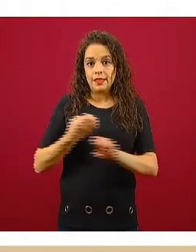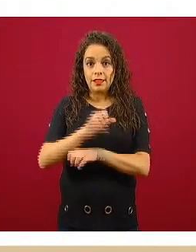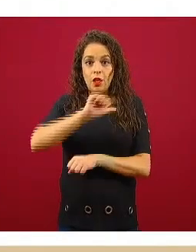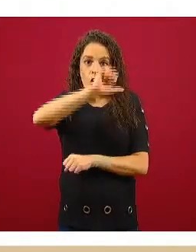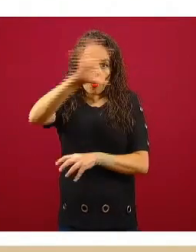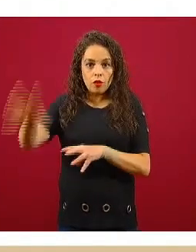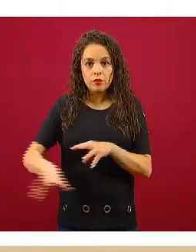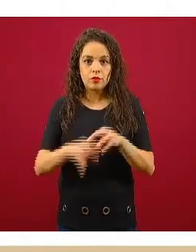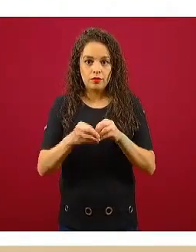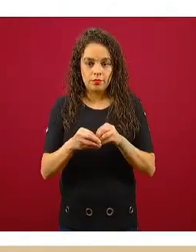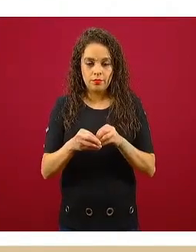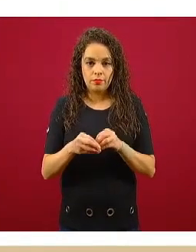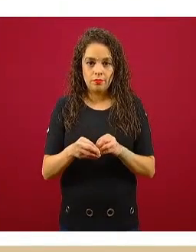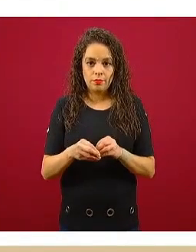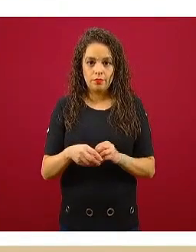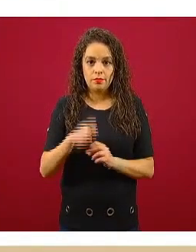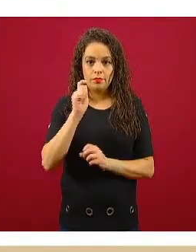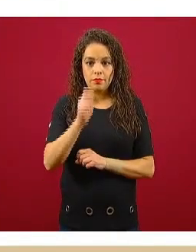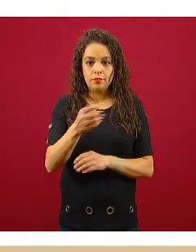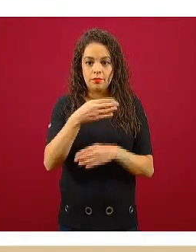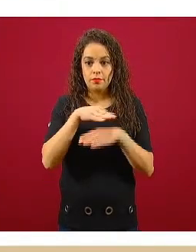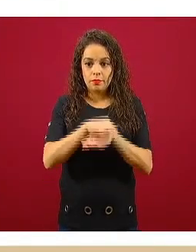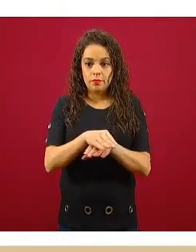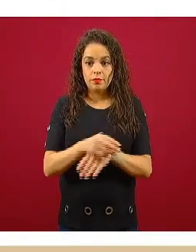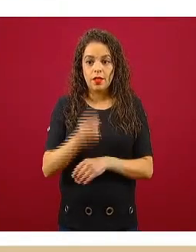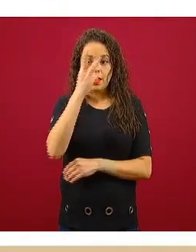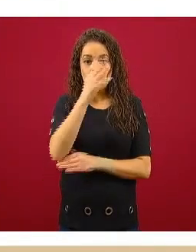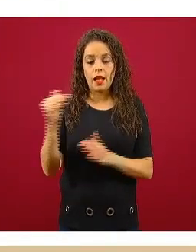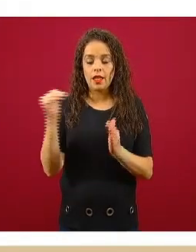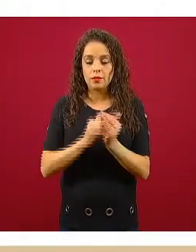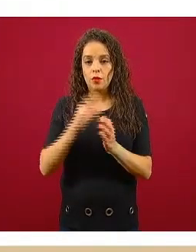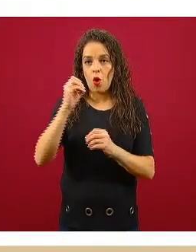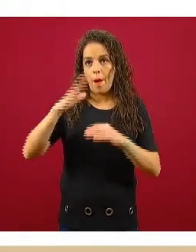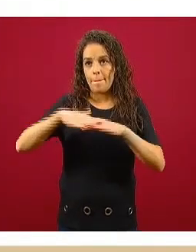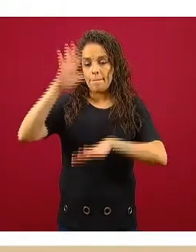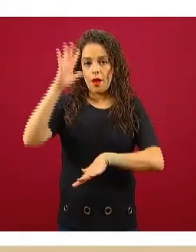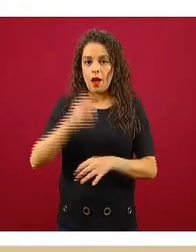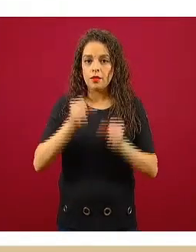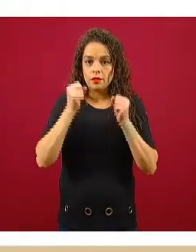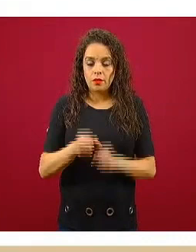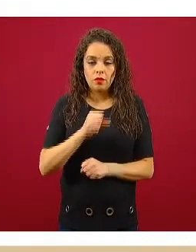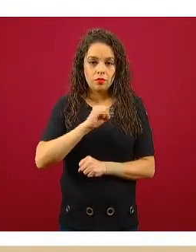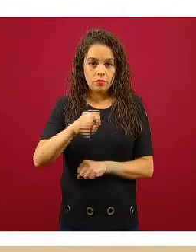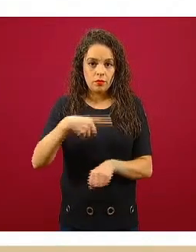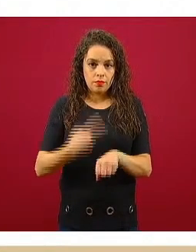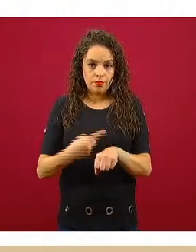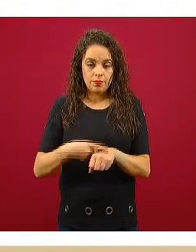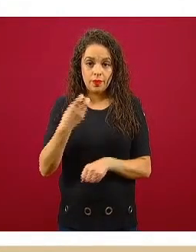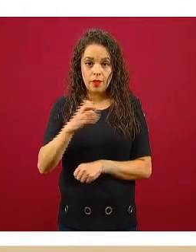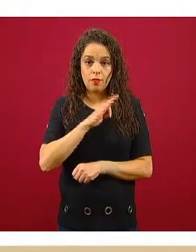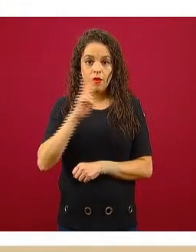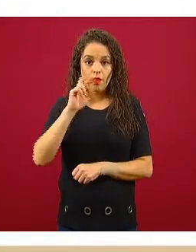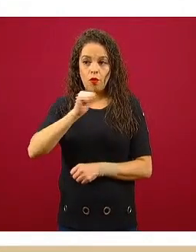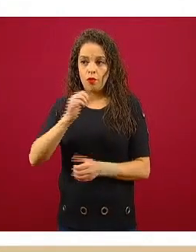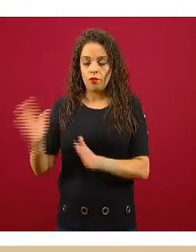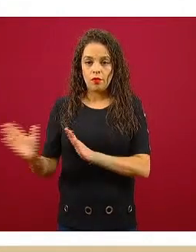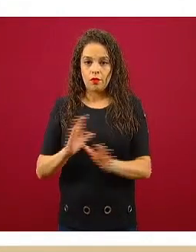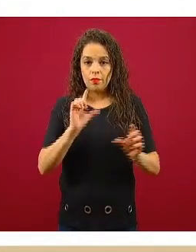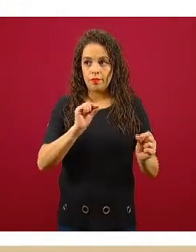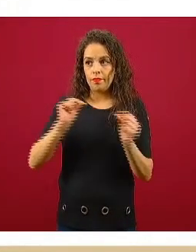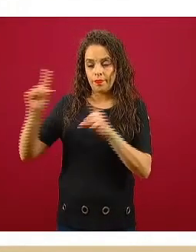al mayor rango, que es 3.000 o más casos confirmados, que si vemos en la siguiente diapositiva precisamente